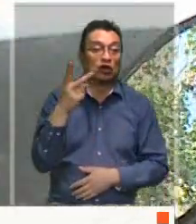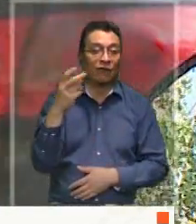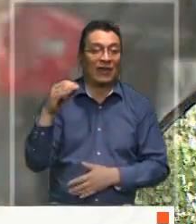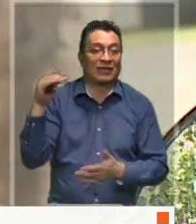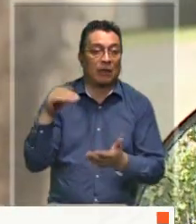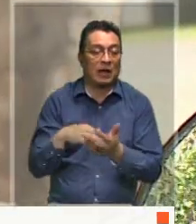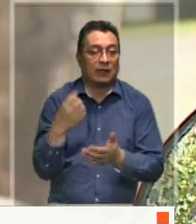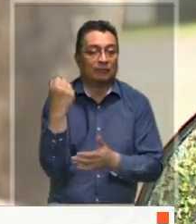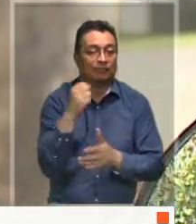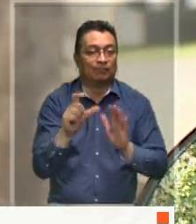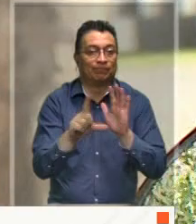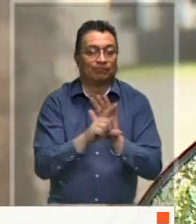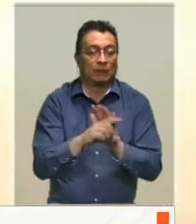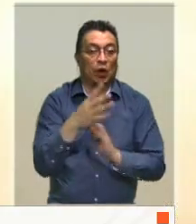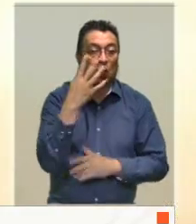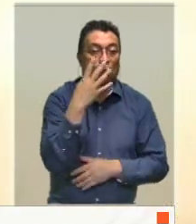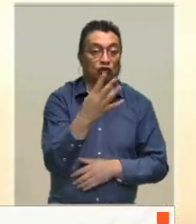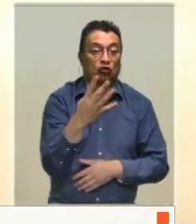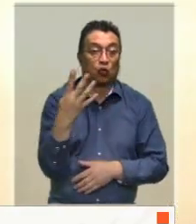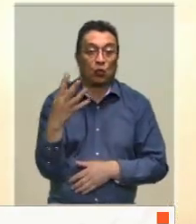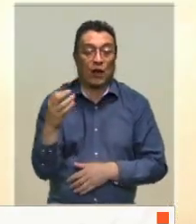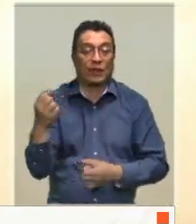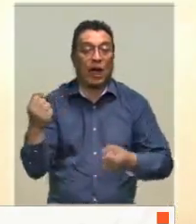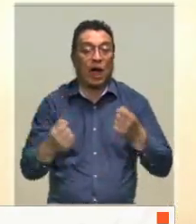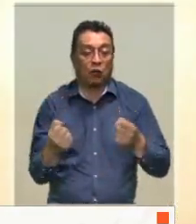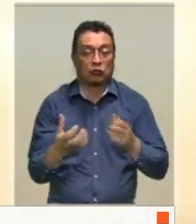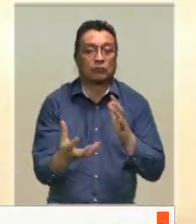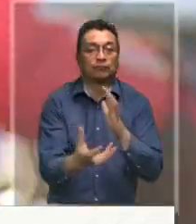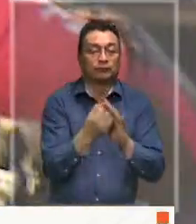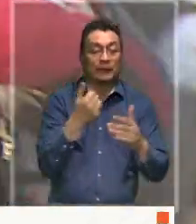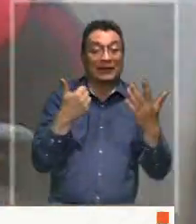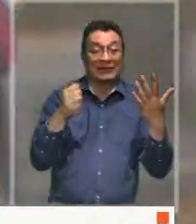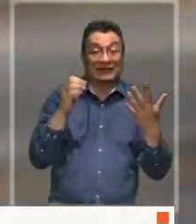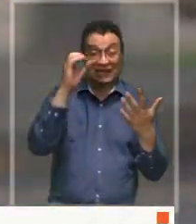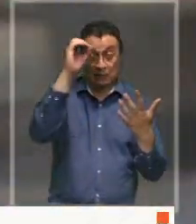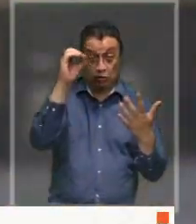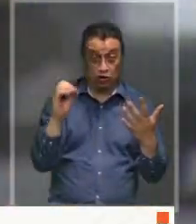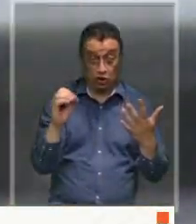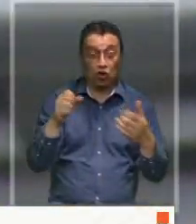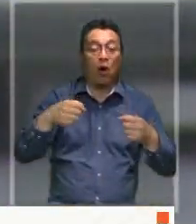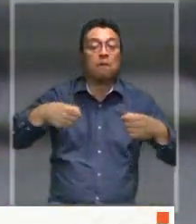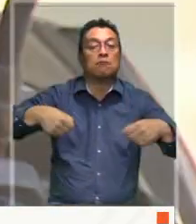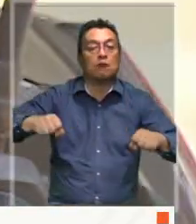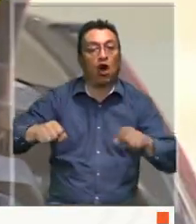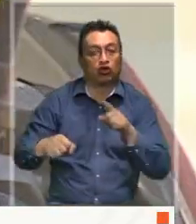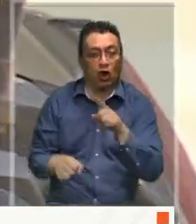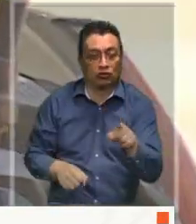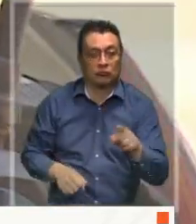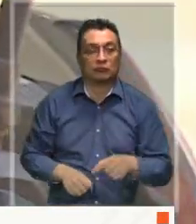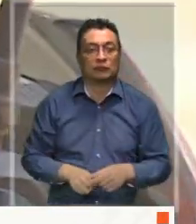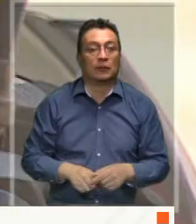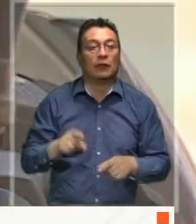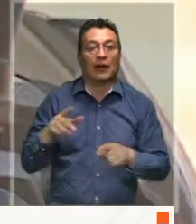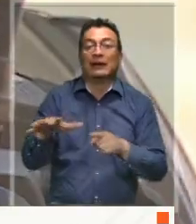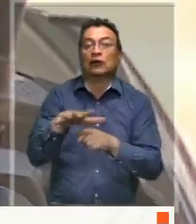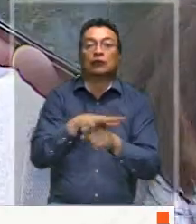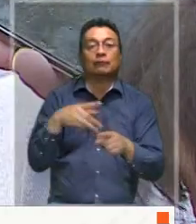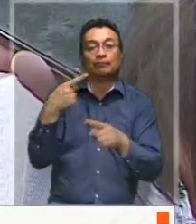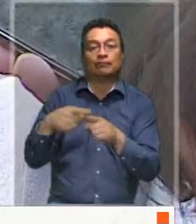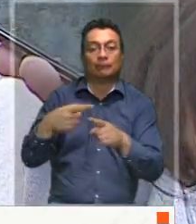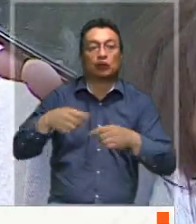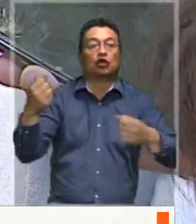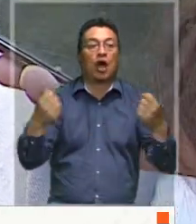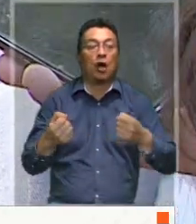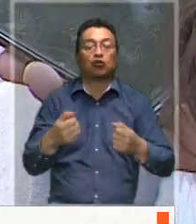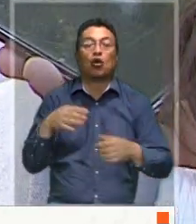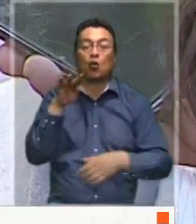y retiraron 440 vehículos. El 60% fueron motos. Hay situaciones en que distintos vehículos han sido